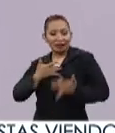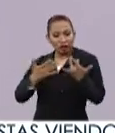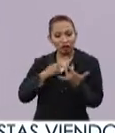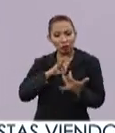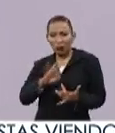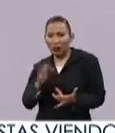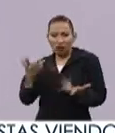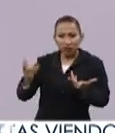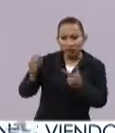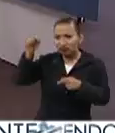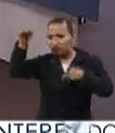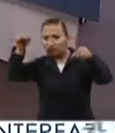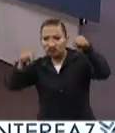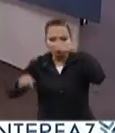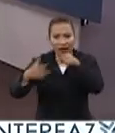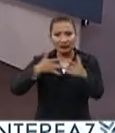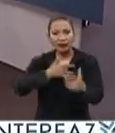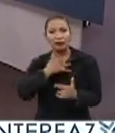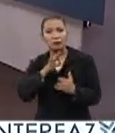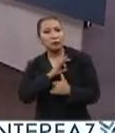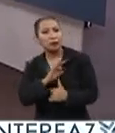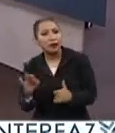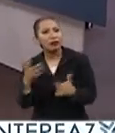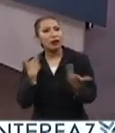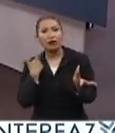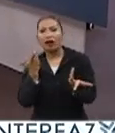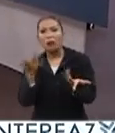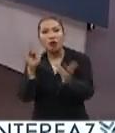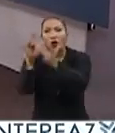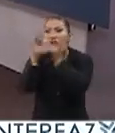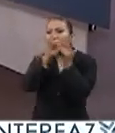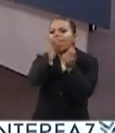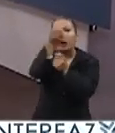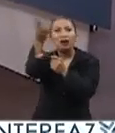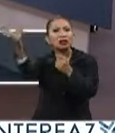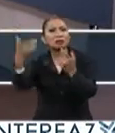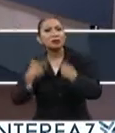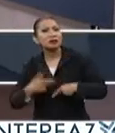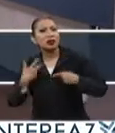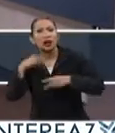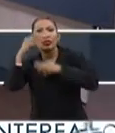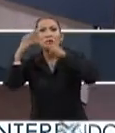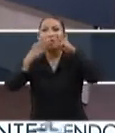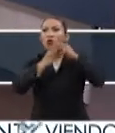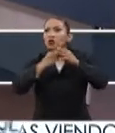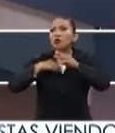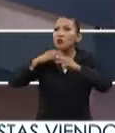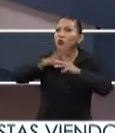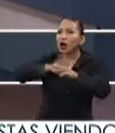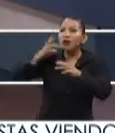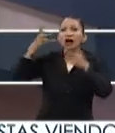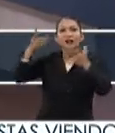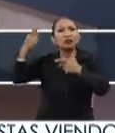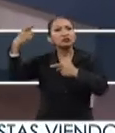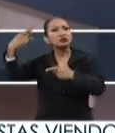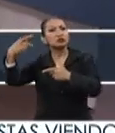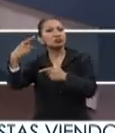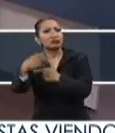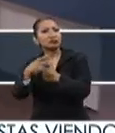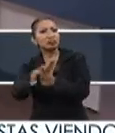que se puede hacer las cosas, el sentir que puedes estar en contacto con cualquier persona alrededor del mundo, de hacer tu